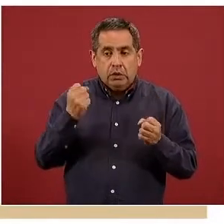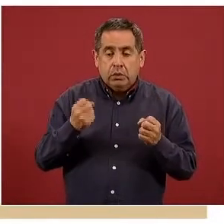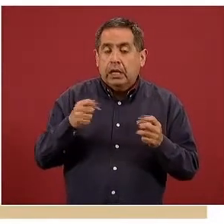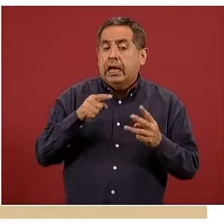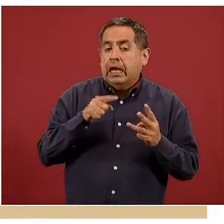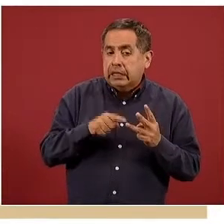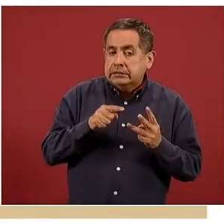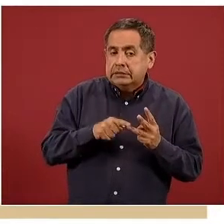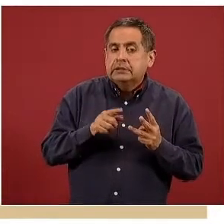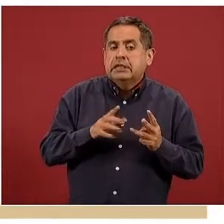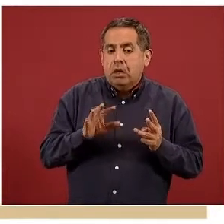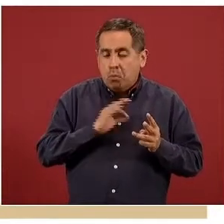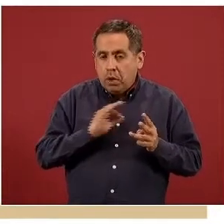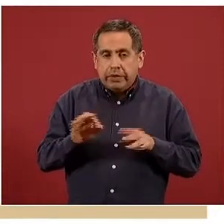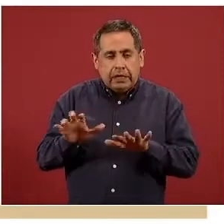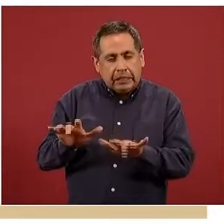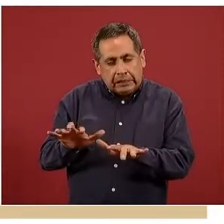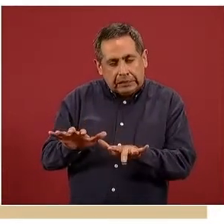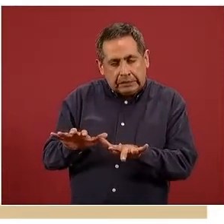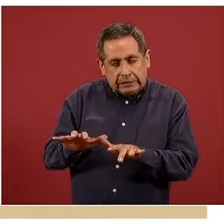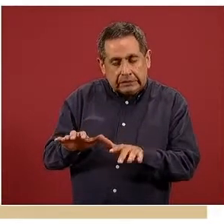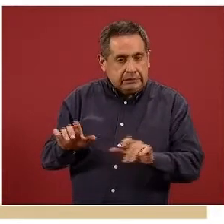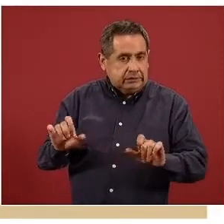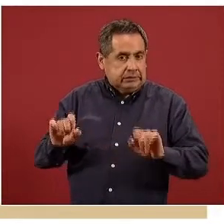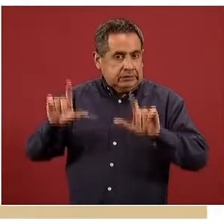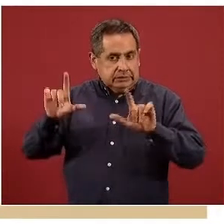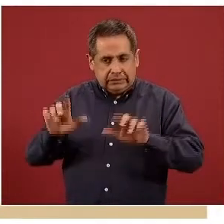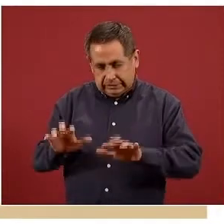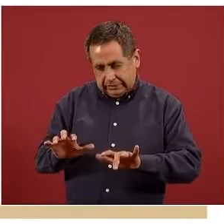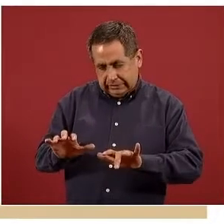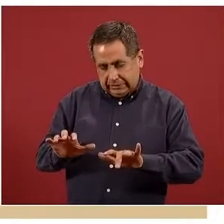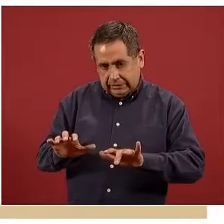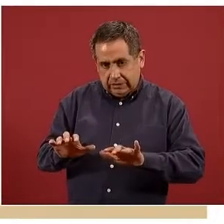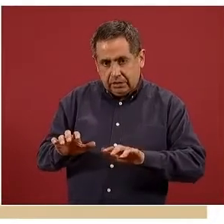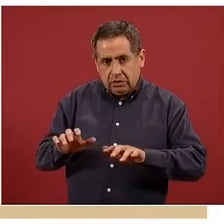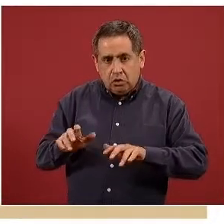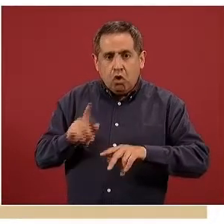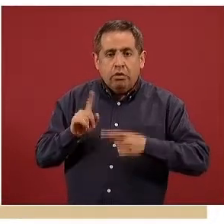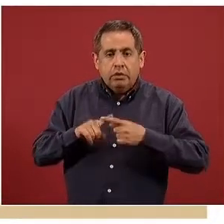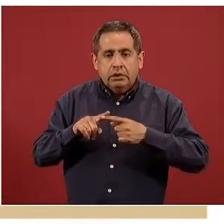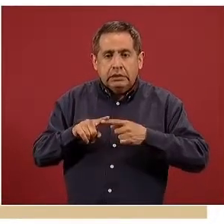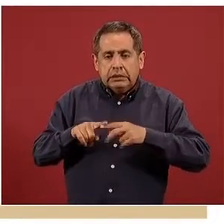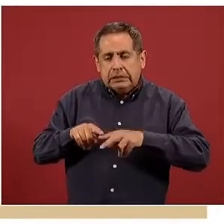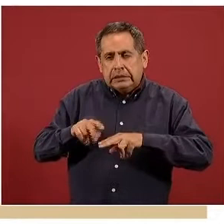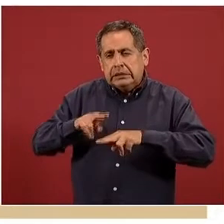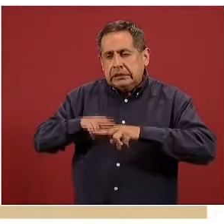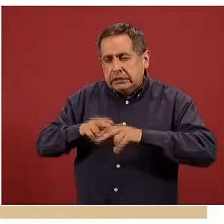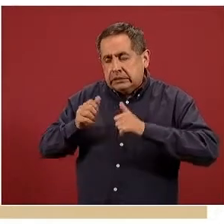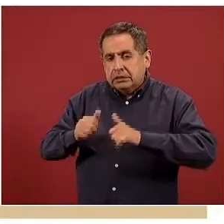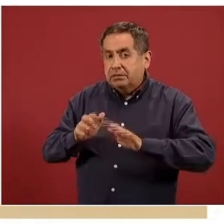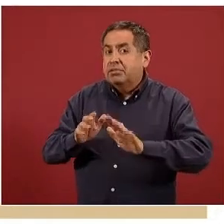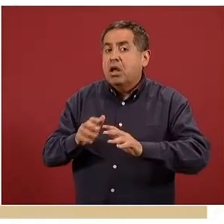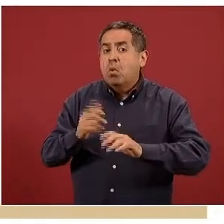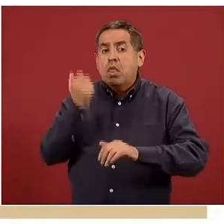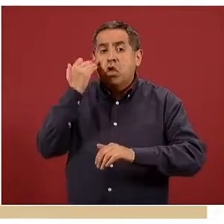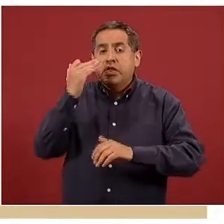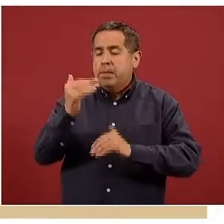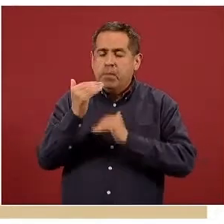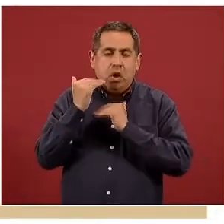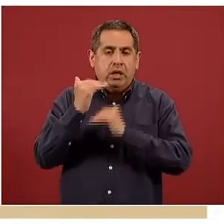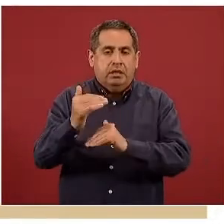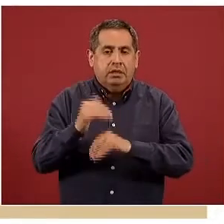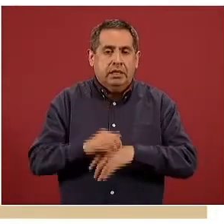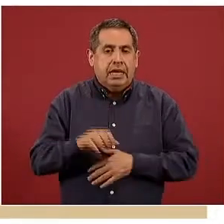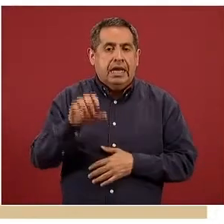sí pueden tener actividad frente a una pantalla y habla de esta cuestión de sedentarismo, ¿no? Entonces, lo máximo que se recomienda en realidad